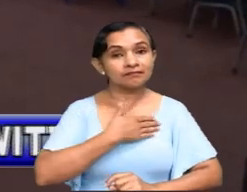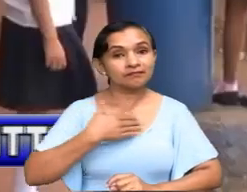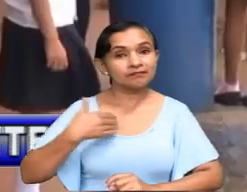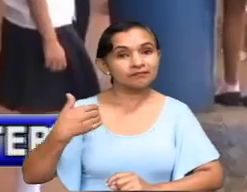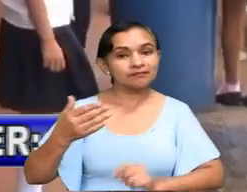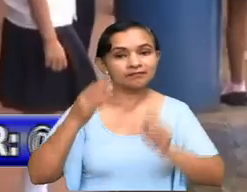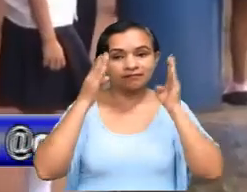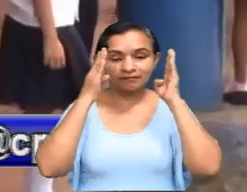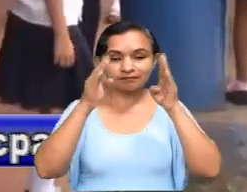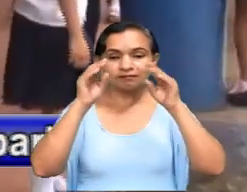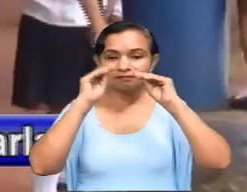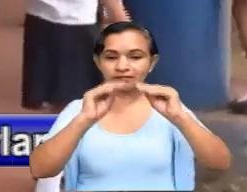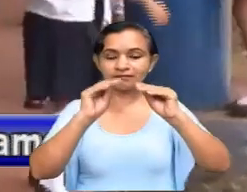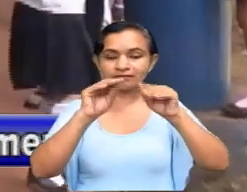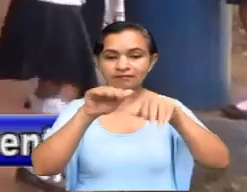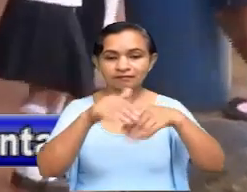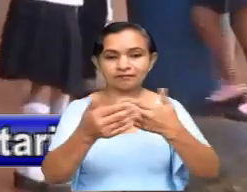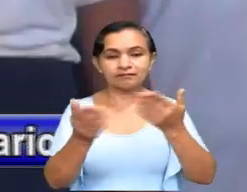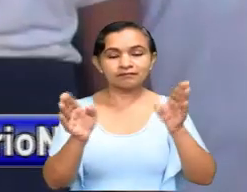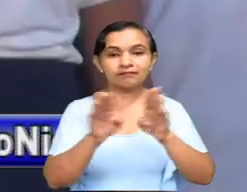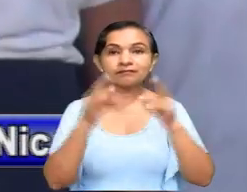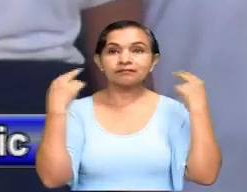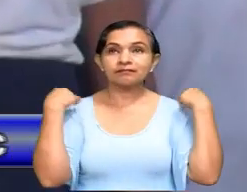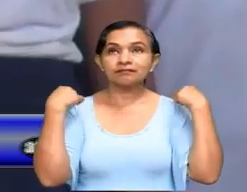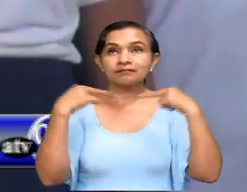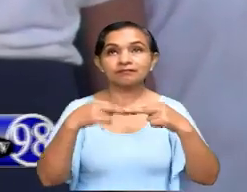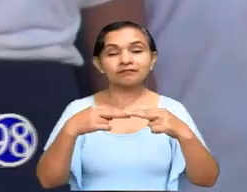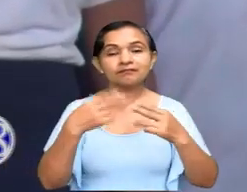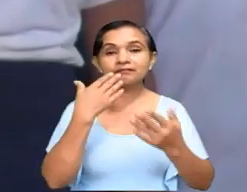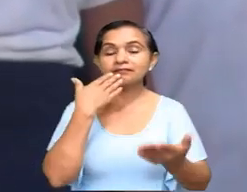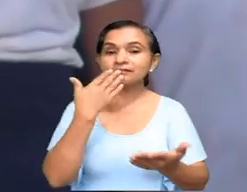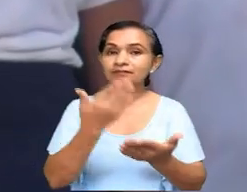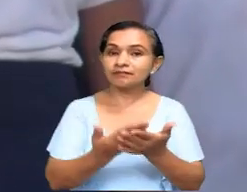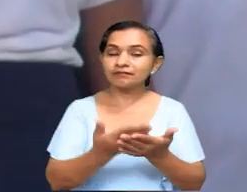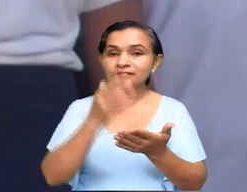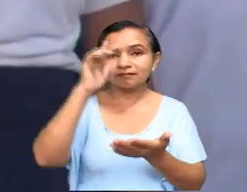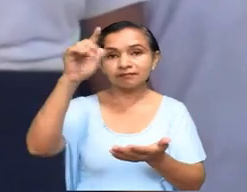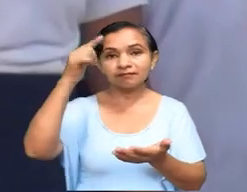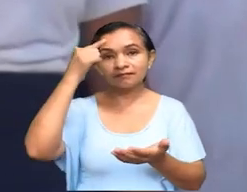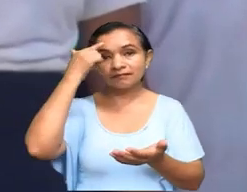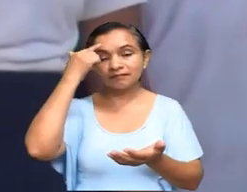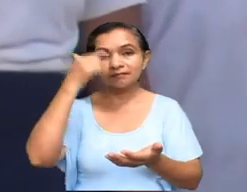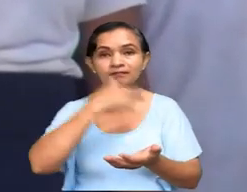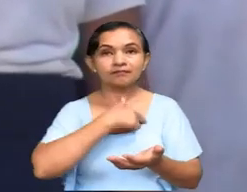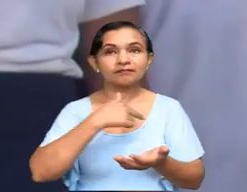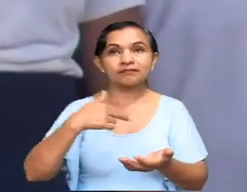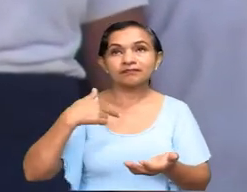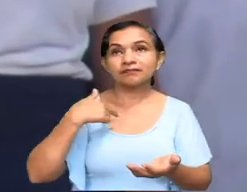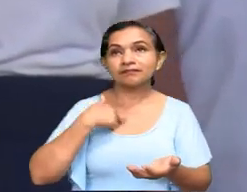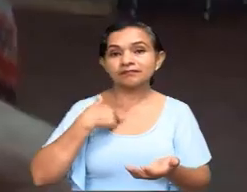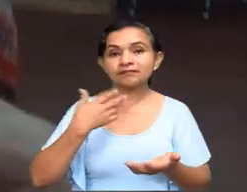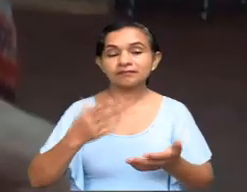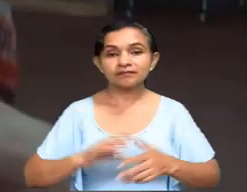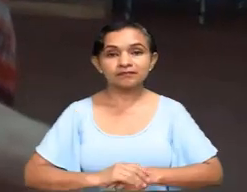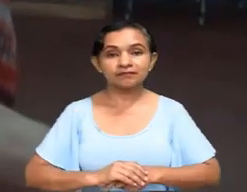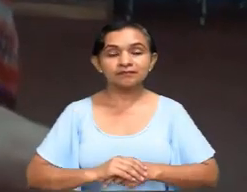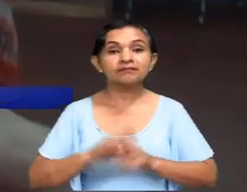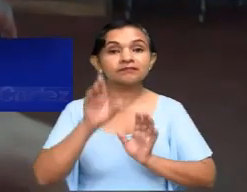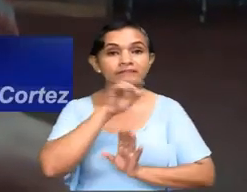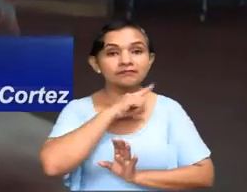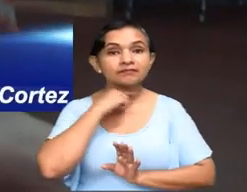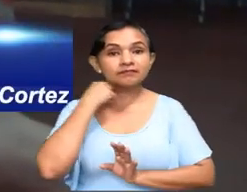condiciones a la hora de la enseñanza para los docentes. Le damos gracias a nuestro gobierno que ha hecho la